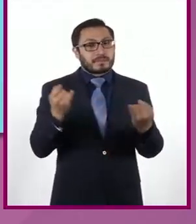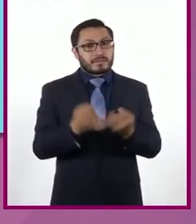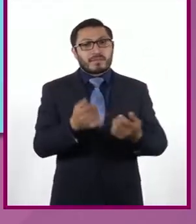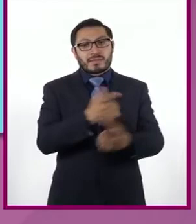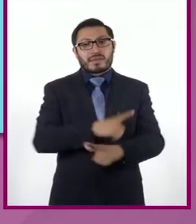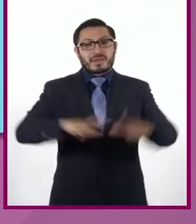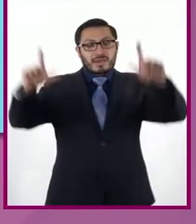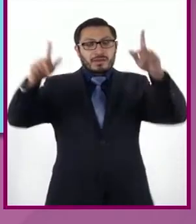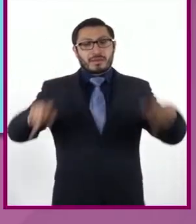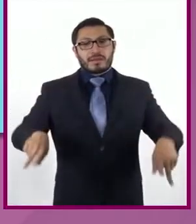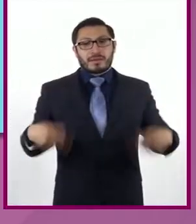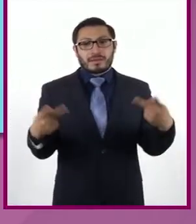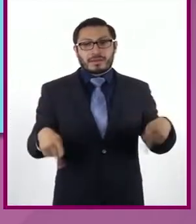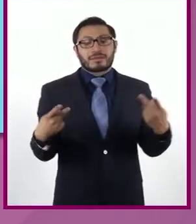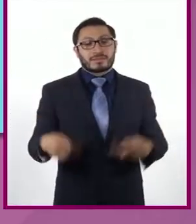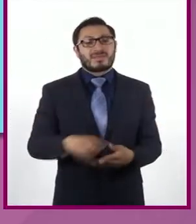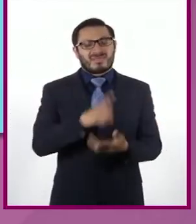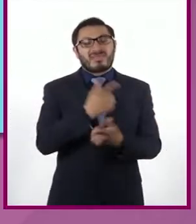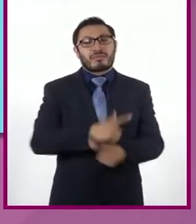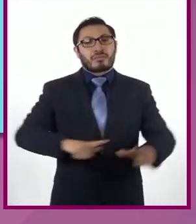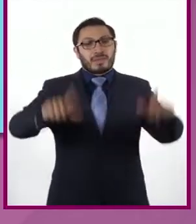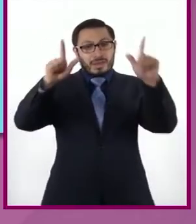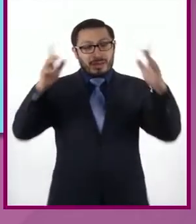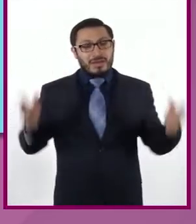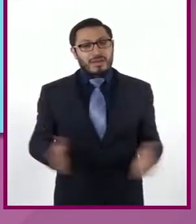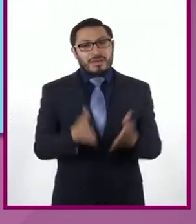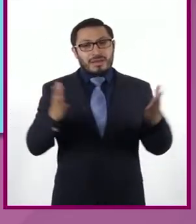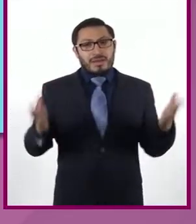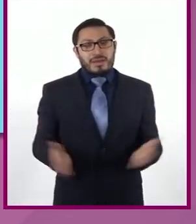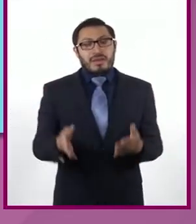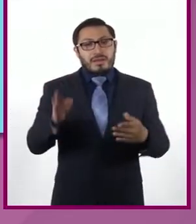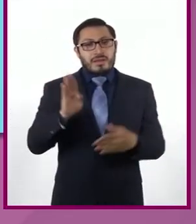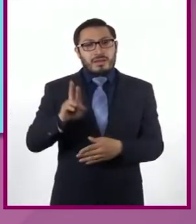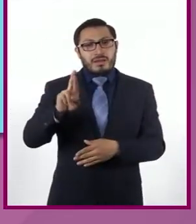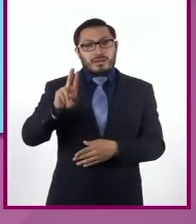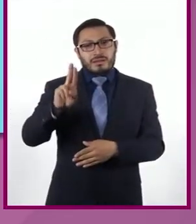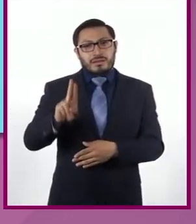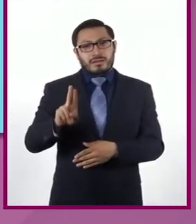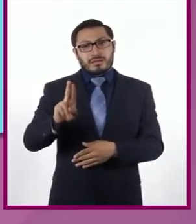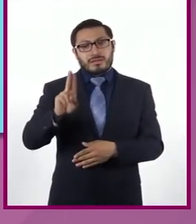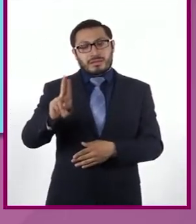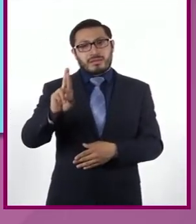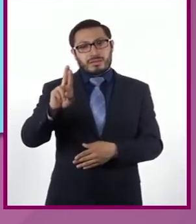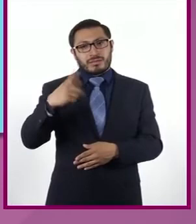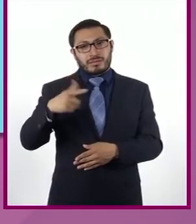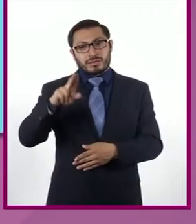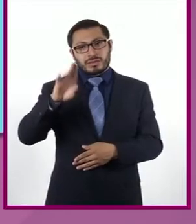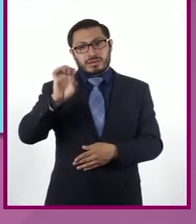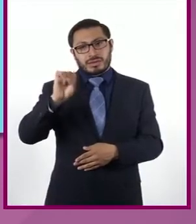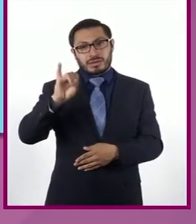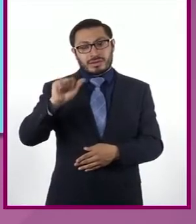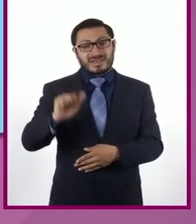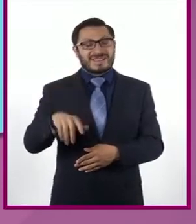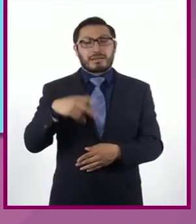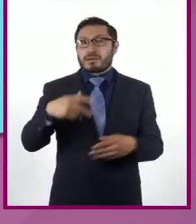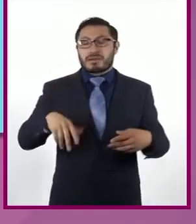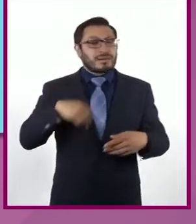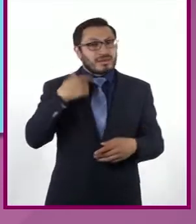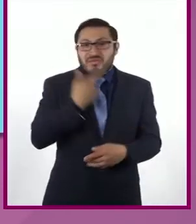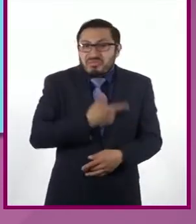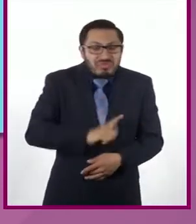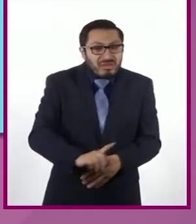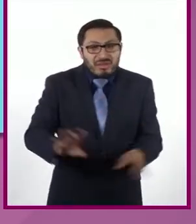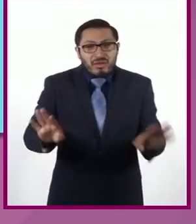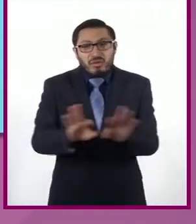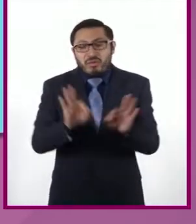de comercio. El liberalismo fue impulsado por la burguesía, un grupo social que se oponía al sistema feudal, pues